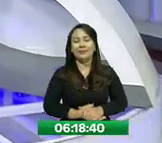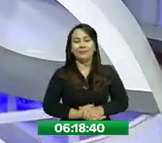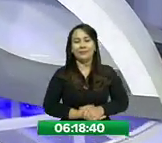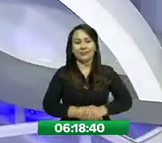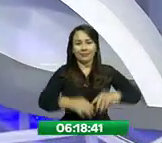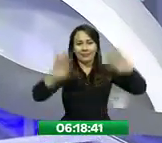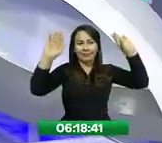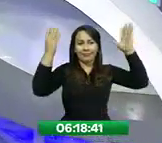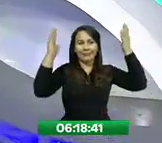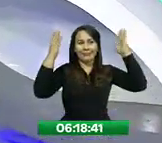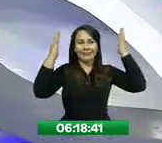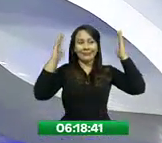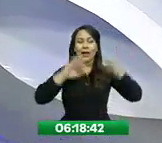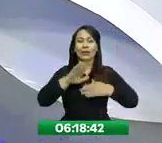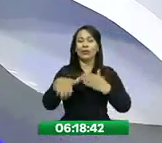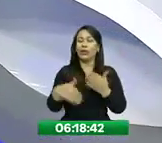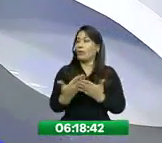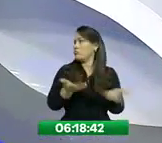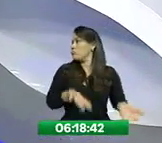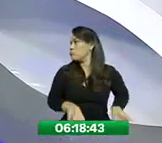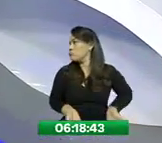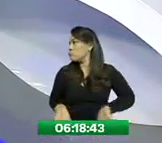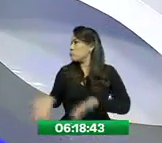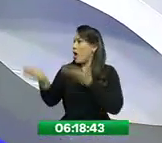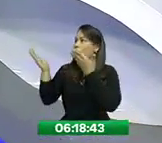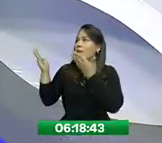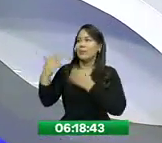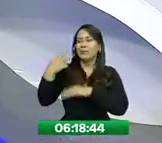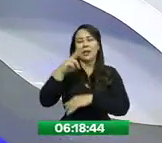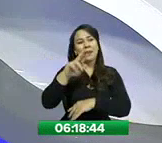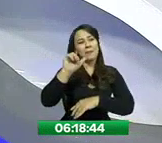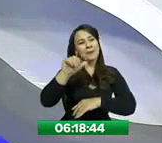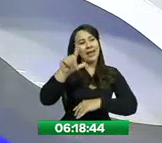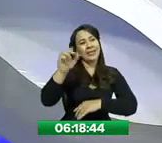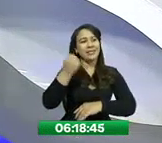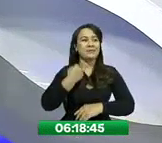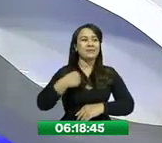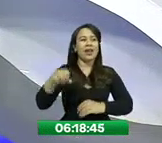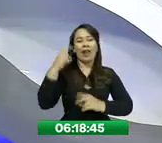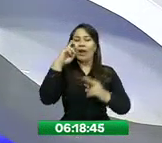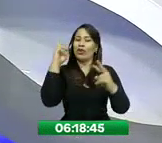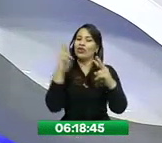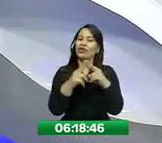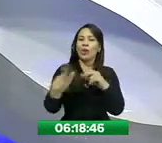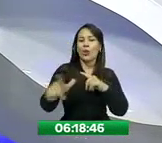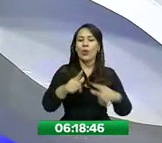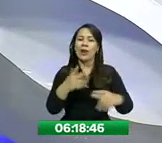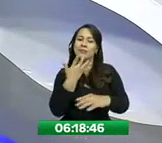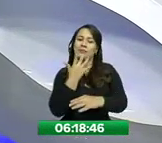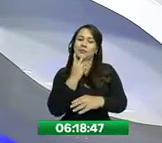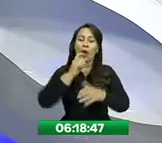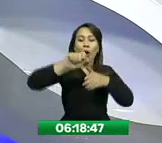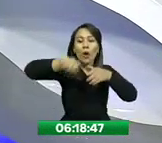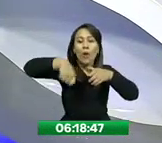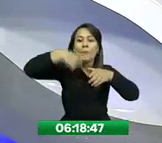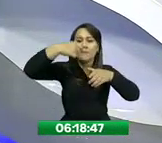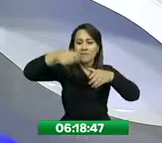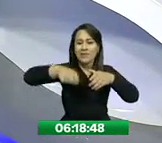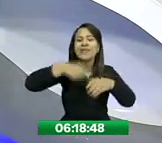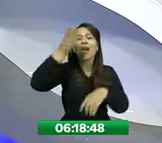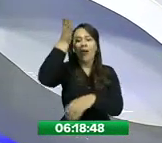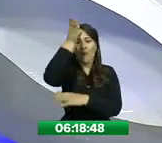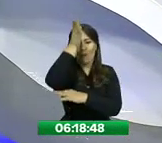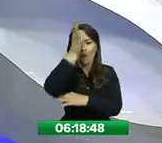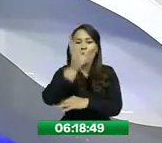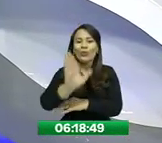Muy bien, ahí está todo. Entonces nos vamos al Valle del Chota. Ahí está todas las situaciones gastronómicas, cultura,